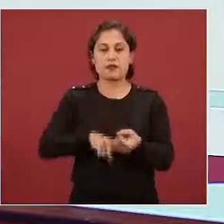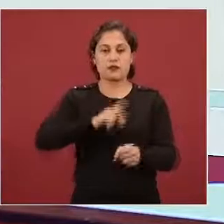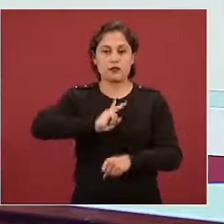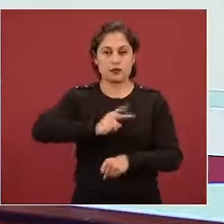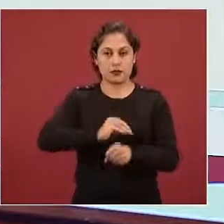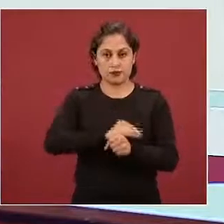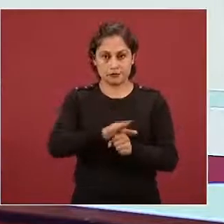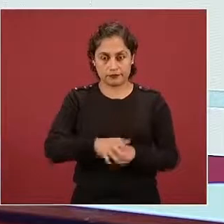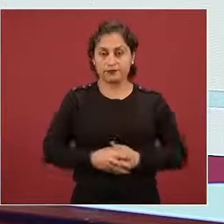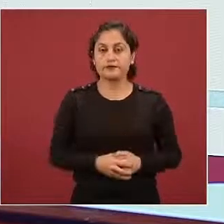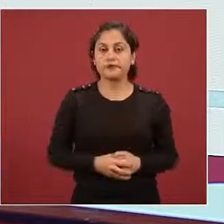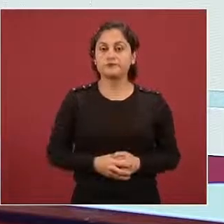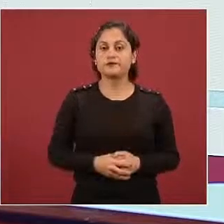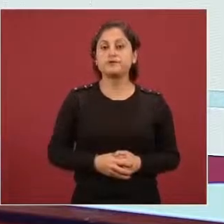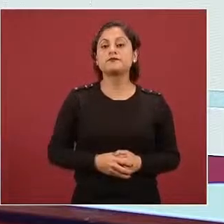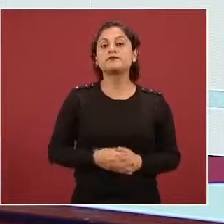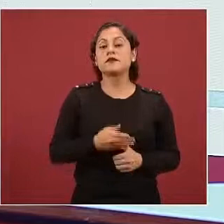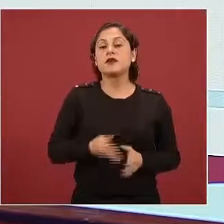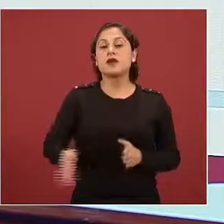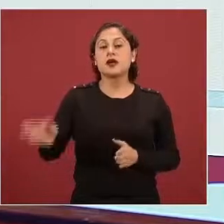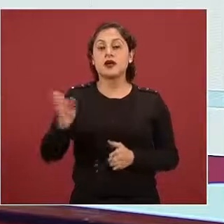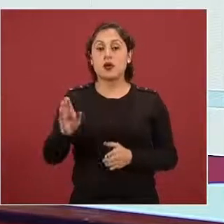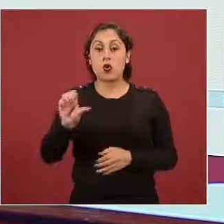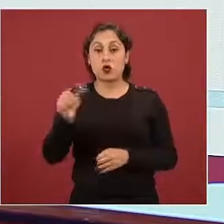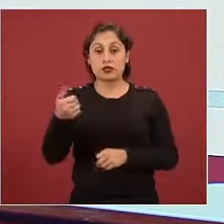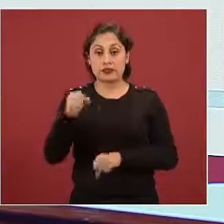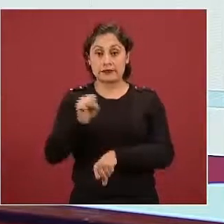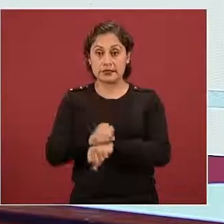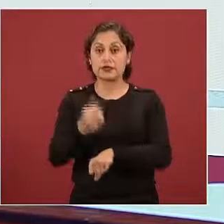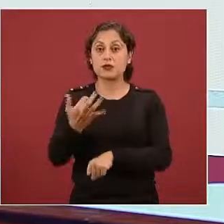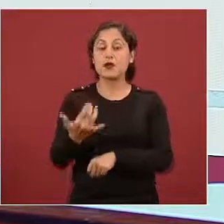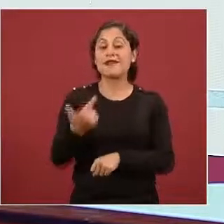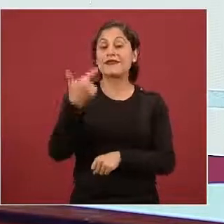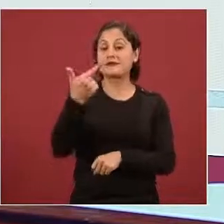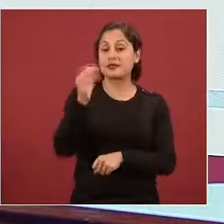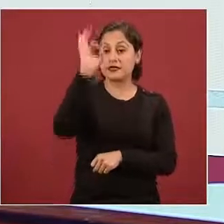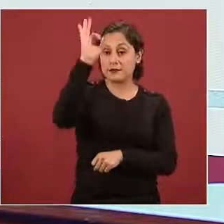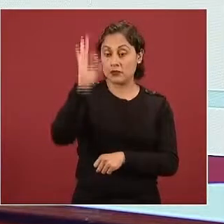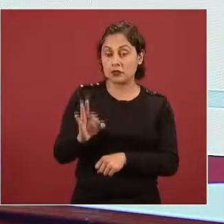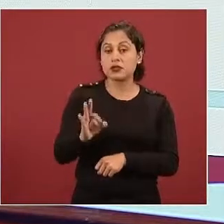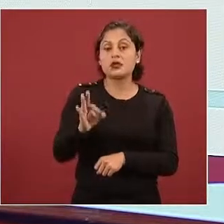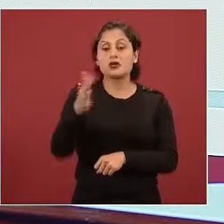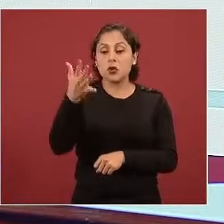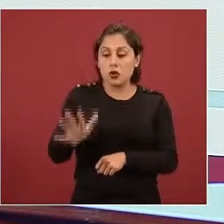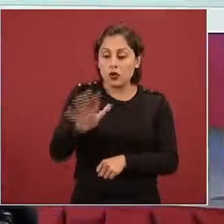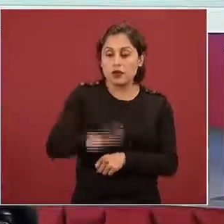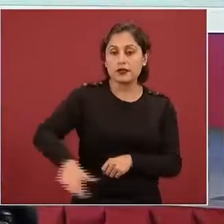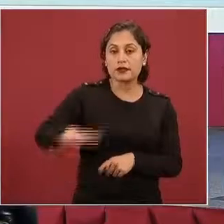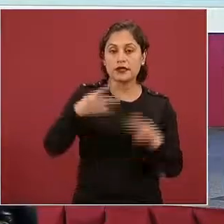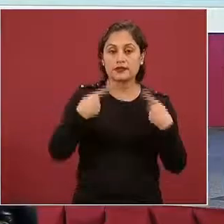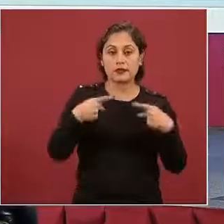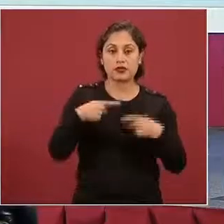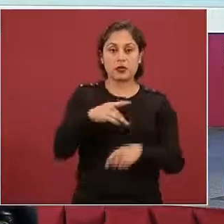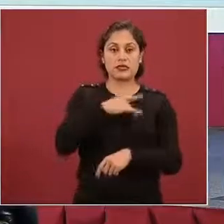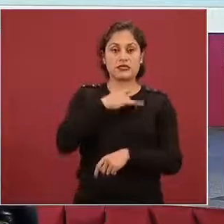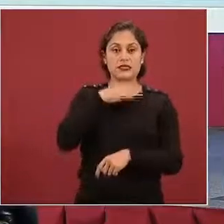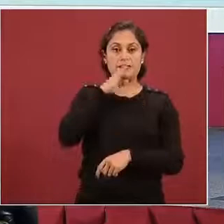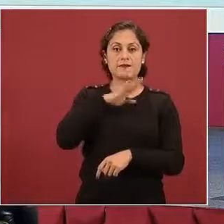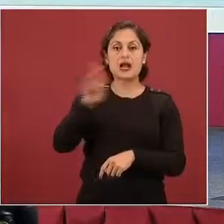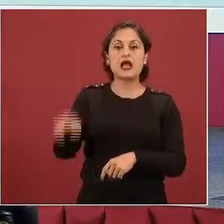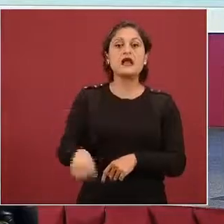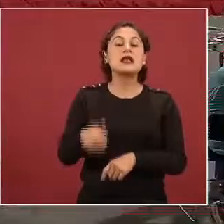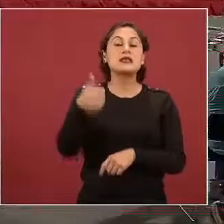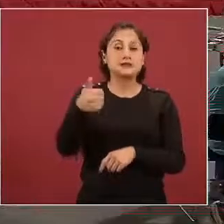semana 29 fue 57%, es decir, casi 6 de cada 10 personas con síntomas de COVID